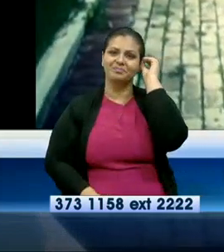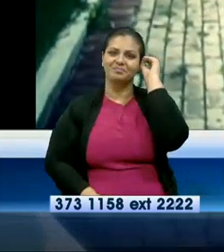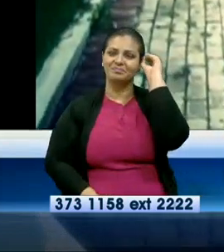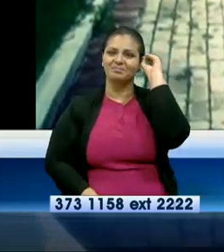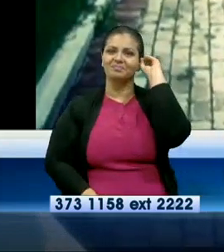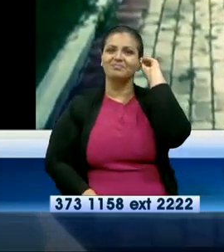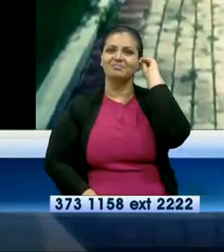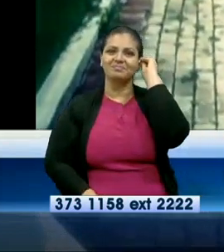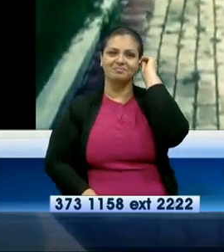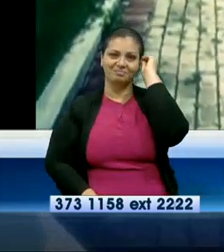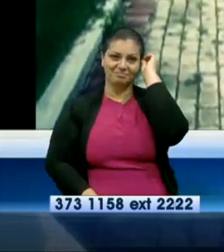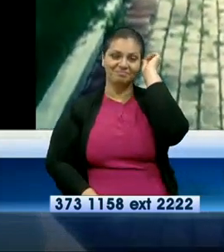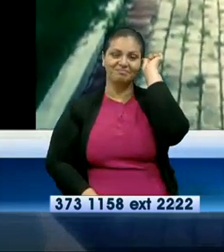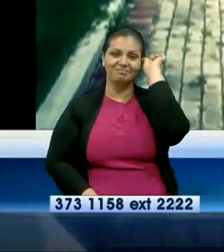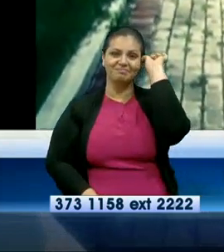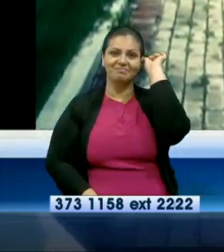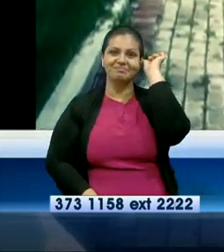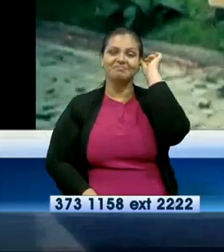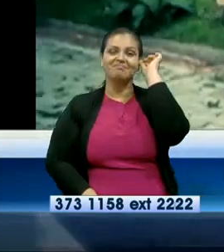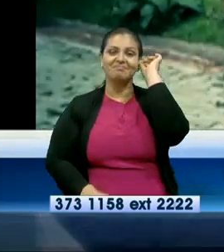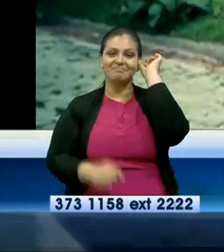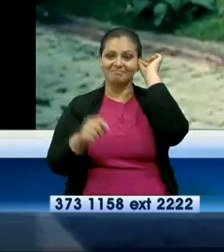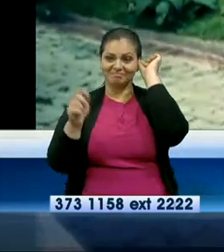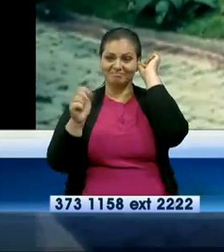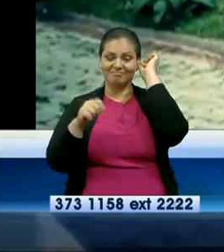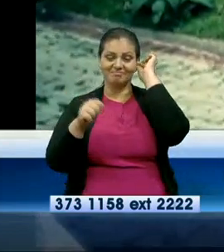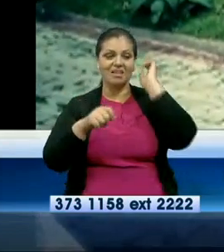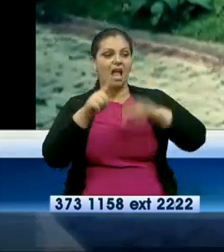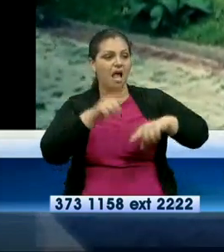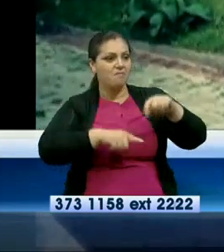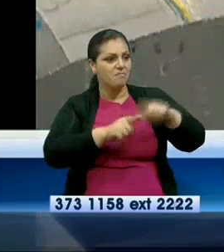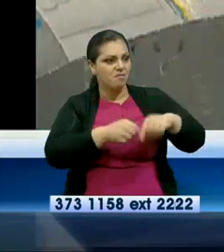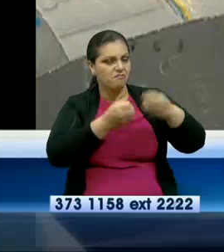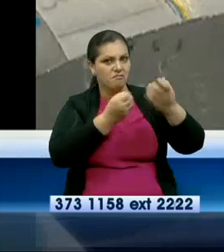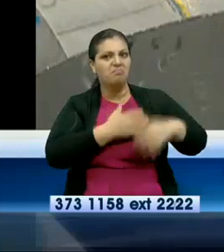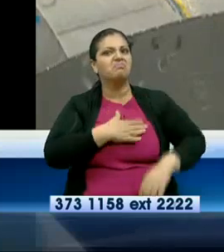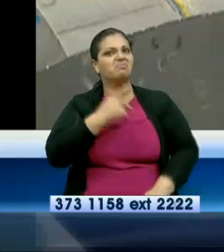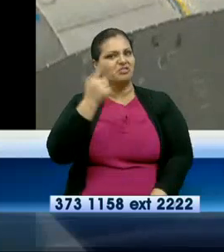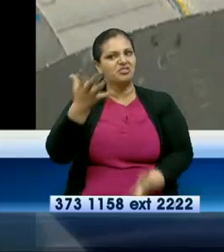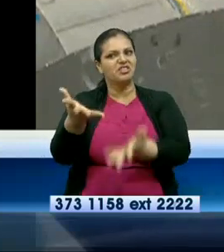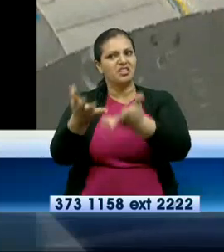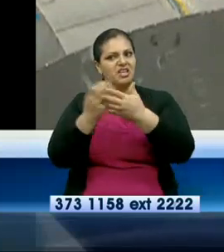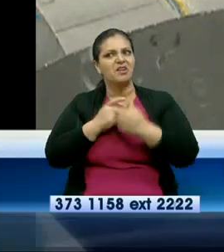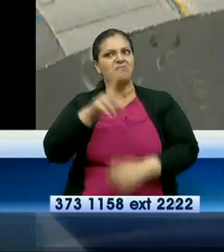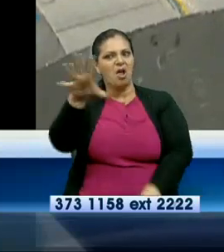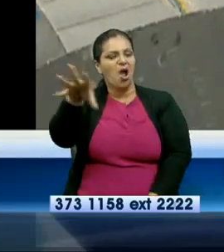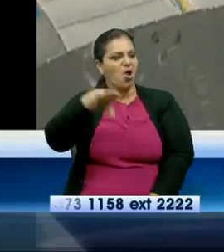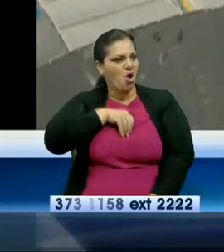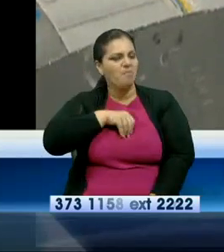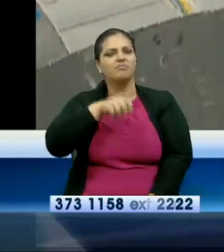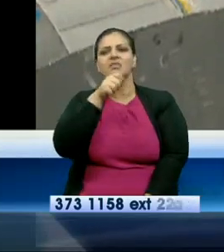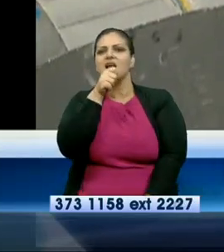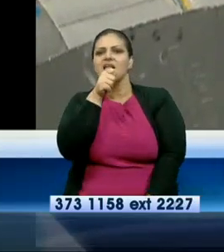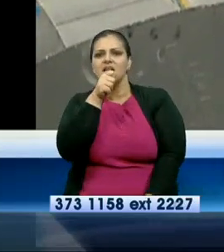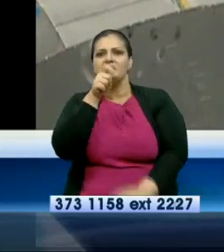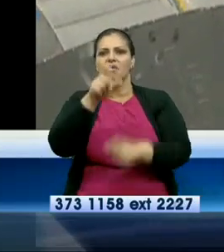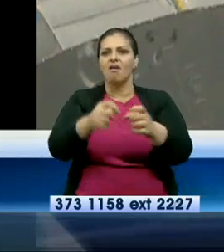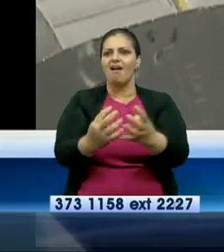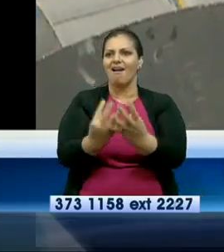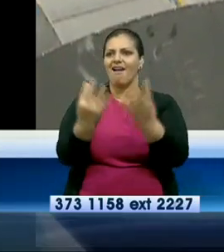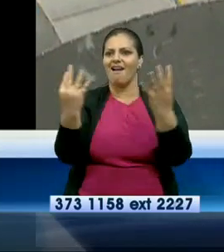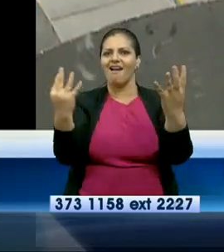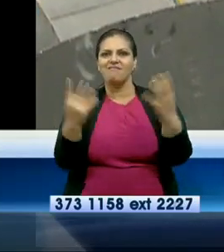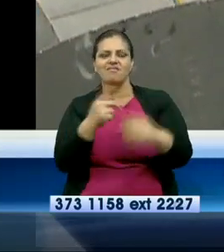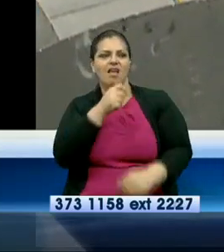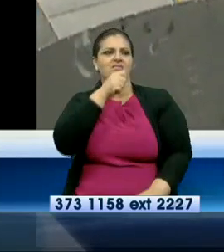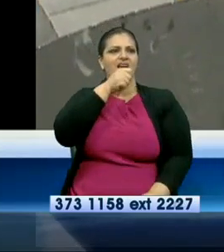a estar ahí. Me tengo que parar en ese escenario y voy a cantarla a mi pueblo. Queremos rescatar la identidad de Cumbayá. O por lo menos, si es que ya